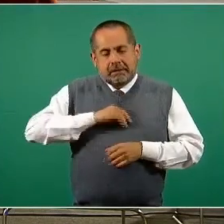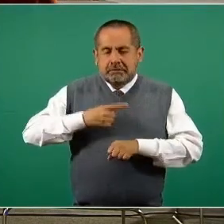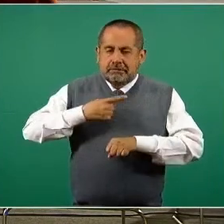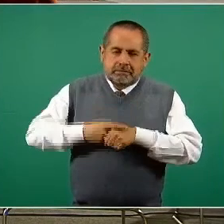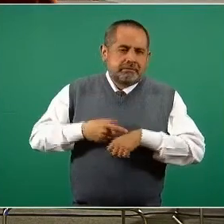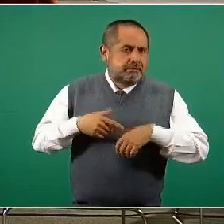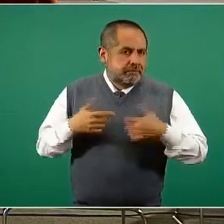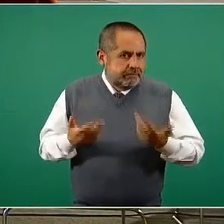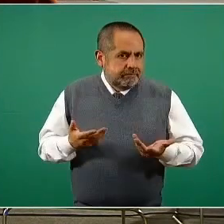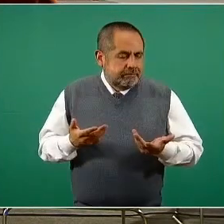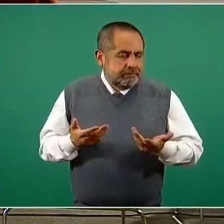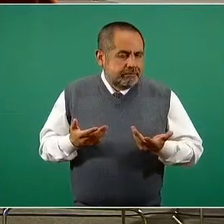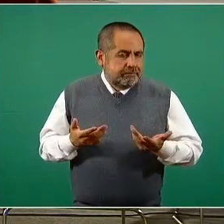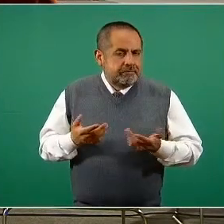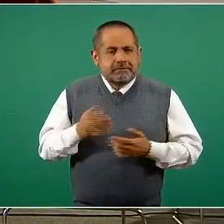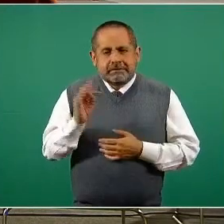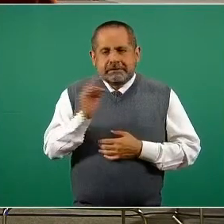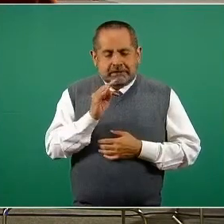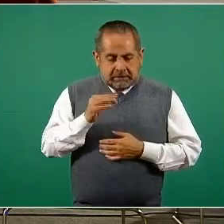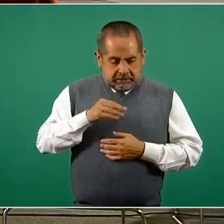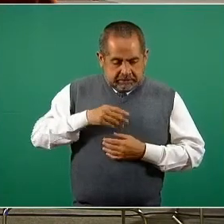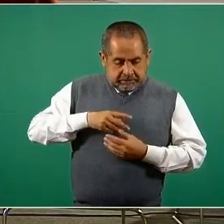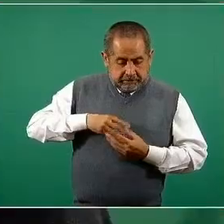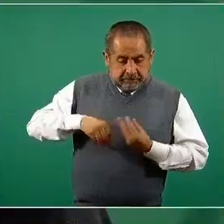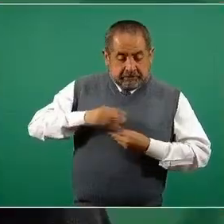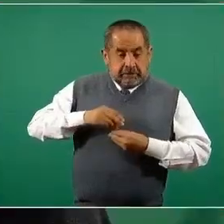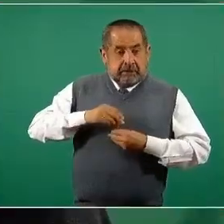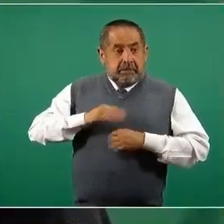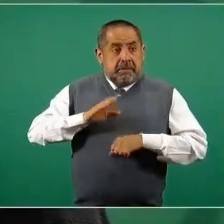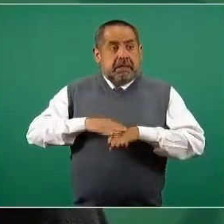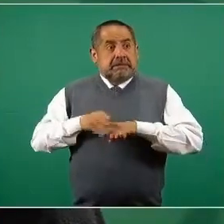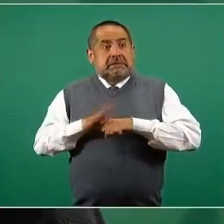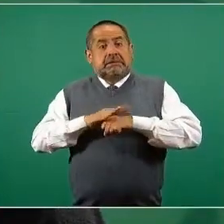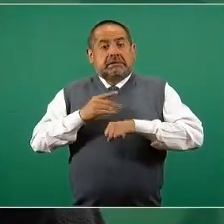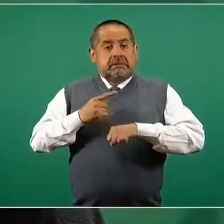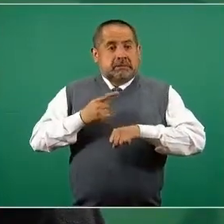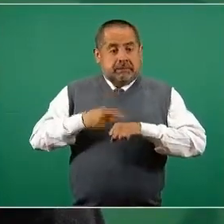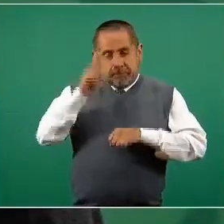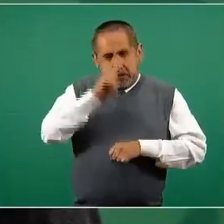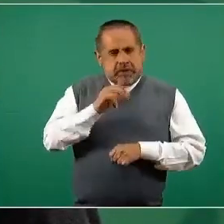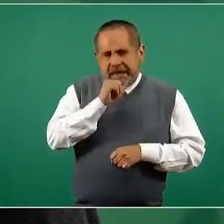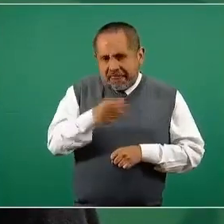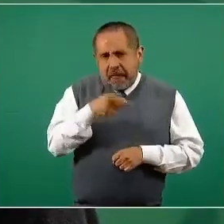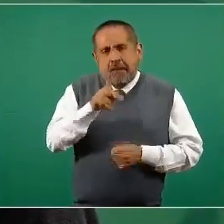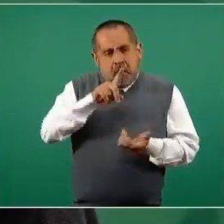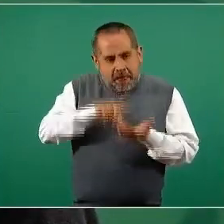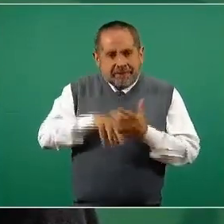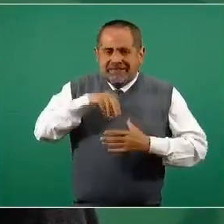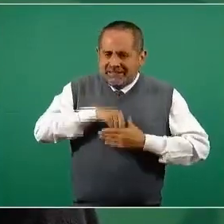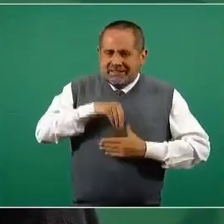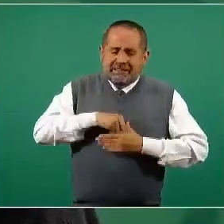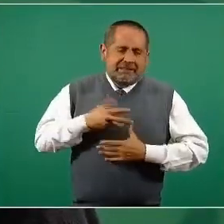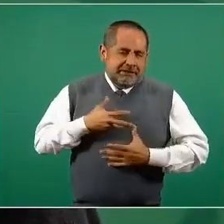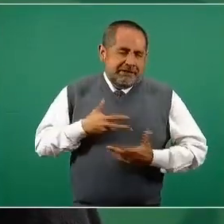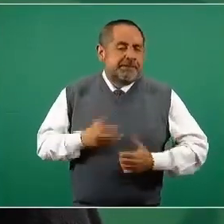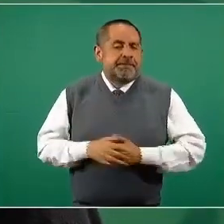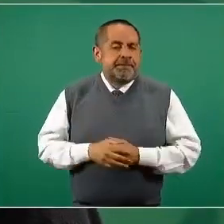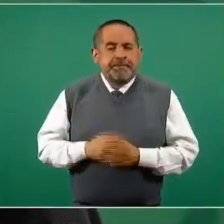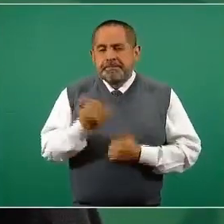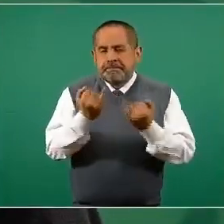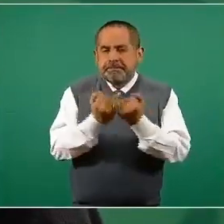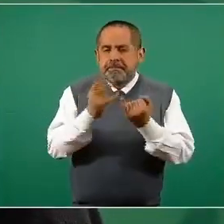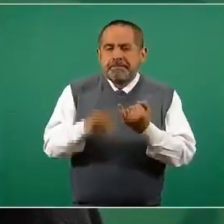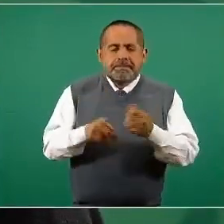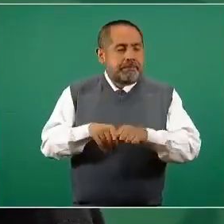sin necesidad de haber desarrollado la enfermedad, pero sí al menos haber sido contagiados. Entonces, para efectos de la